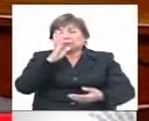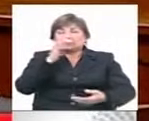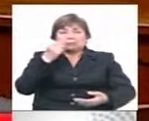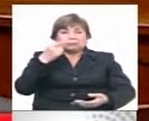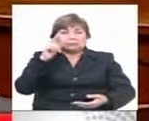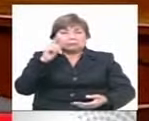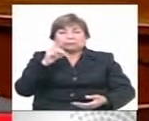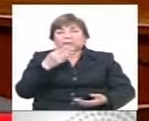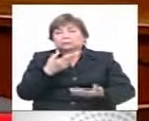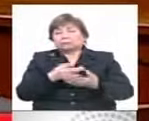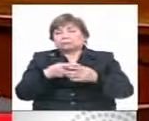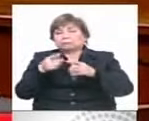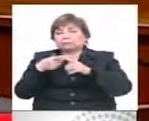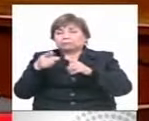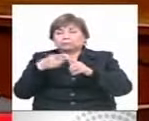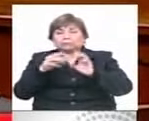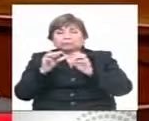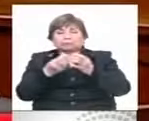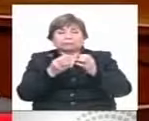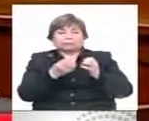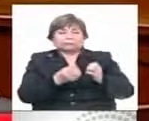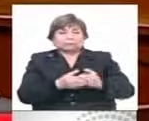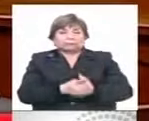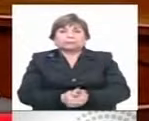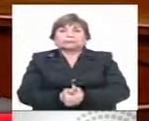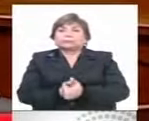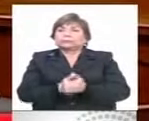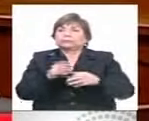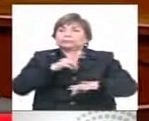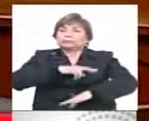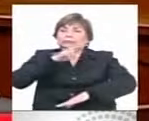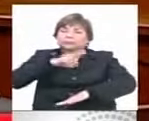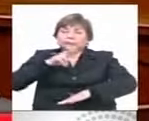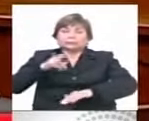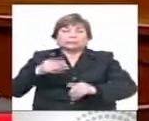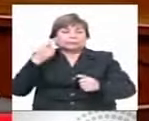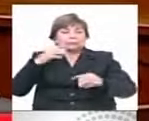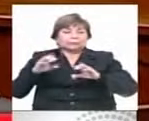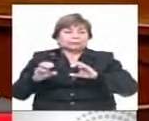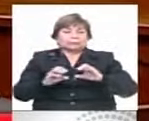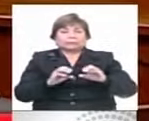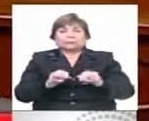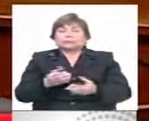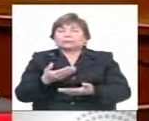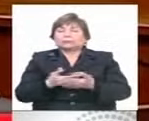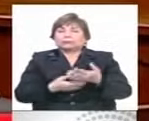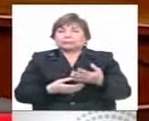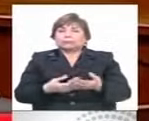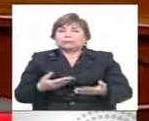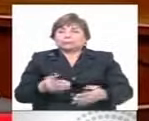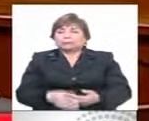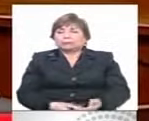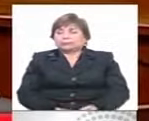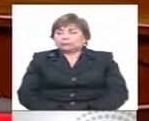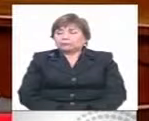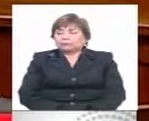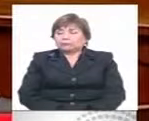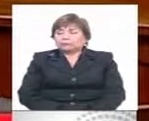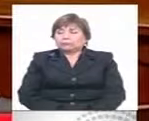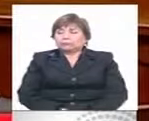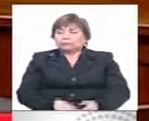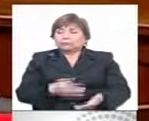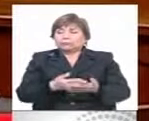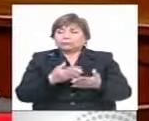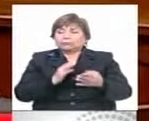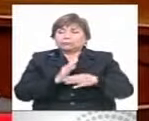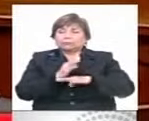millones a diversos gobiernos regionales y locales para la ejecución de proyectos de inversión pública, en el marco del